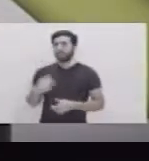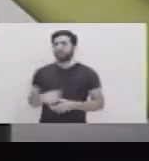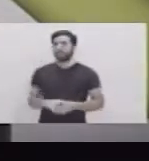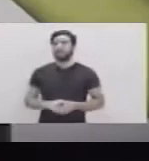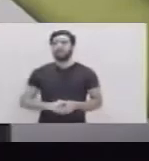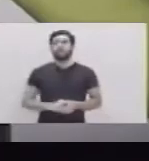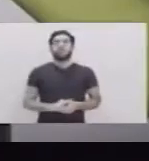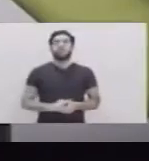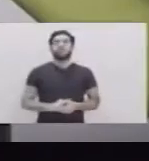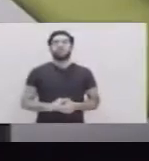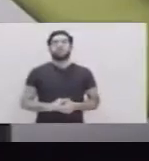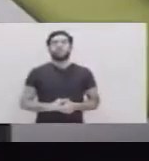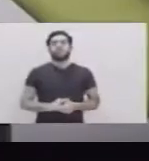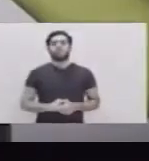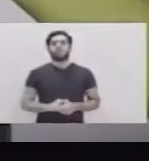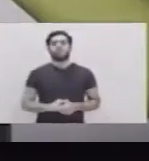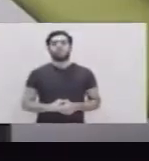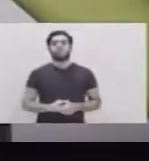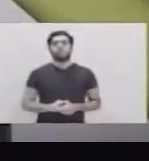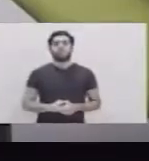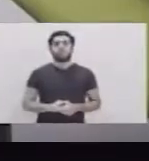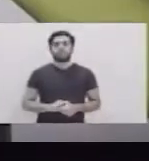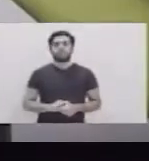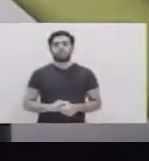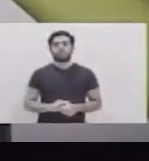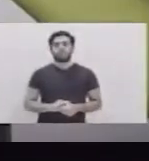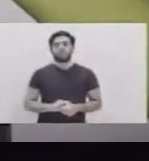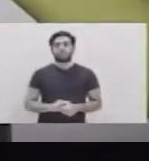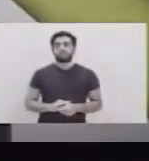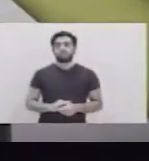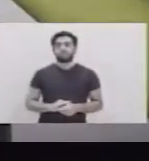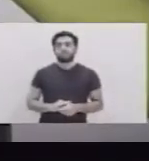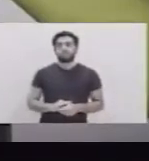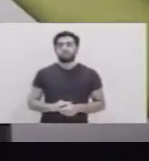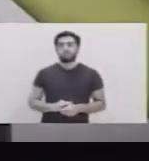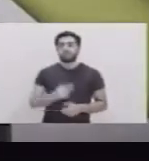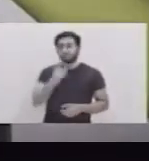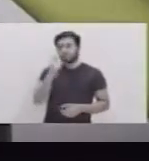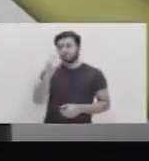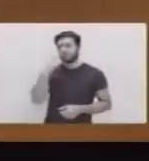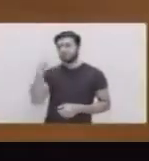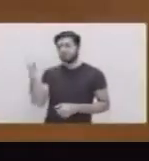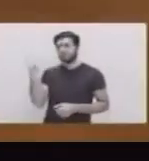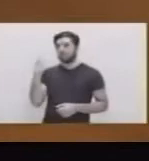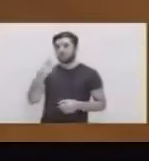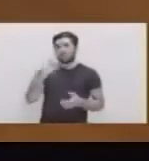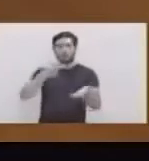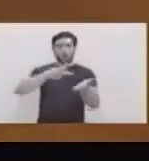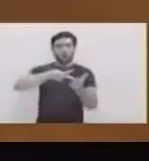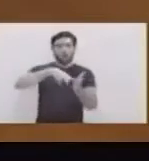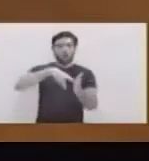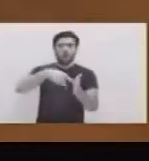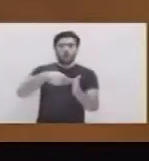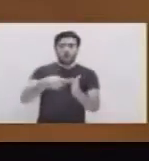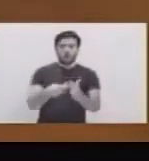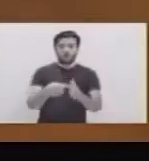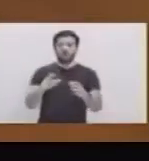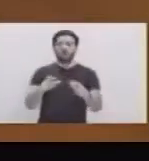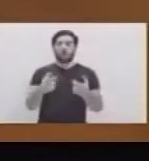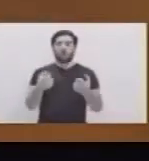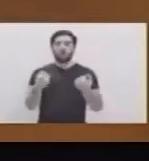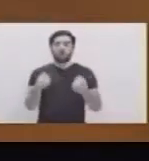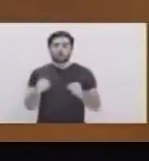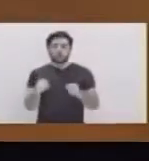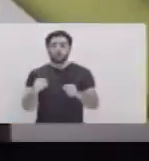14, medida que el centro mide 7. Por lo tanto, voy a medir con mi con mi compás,